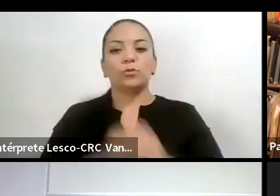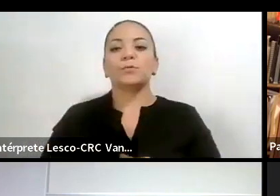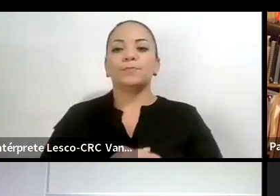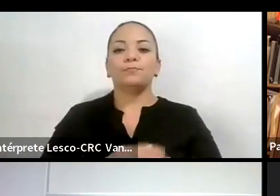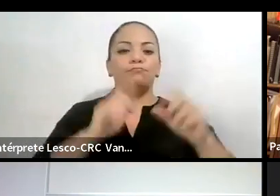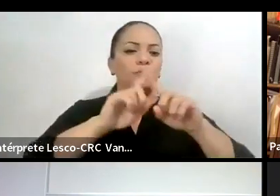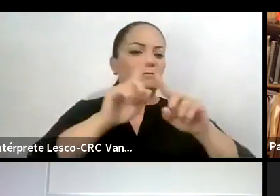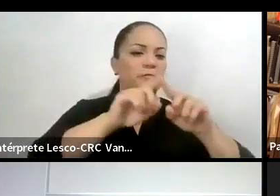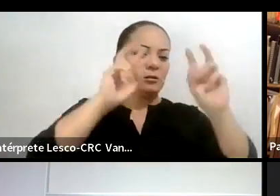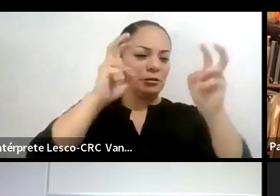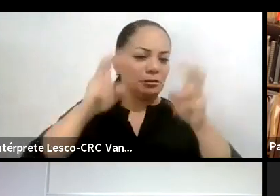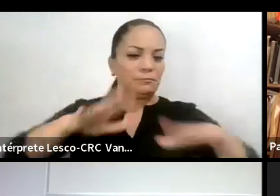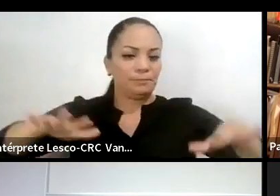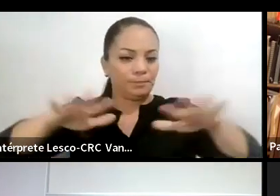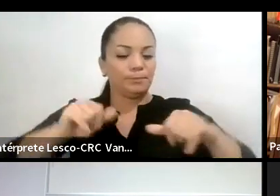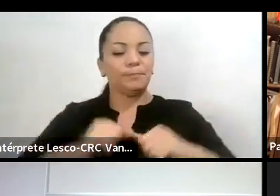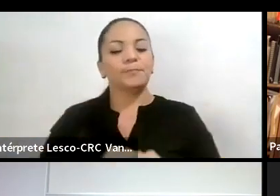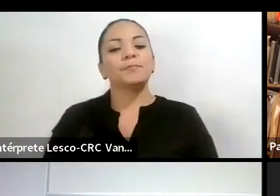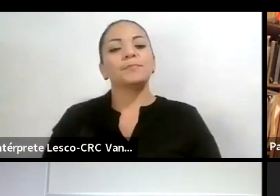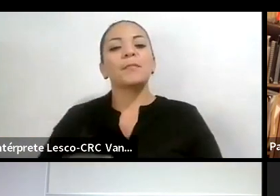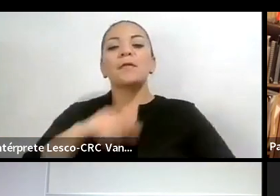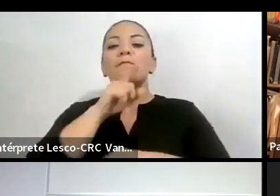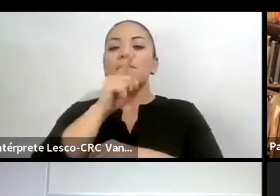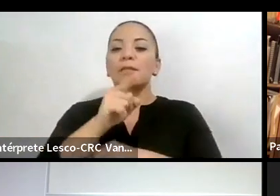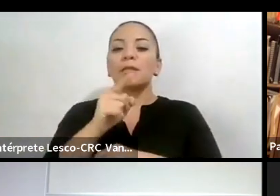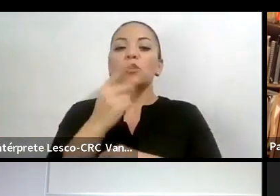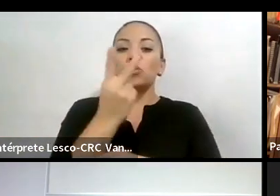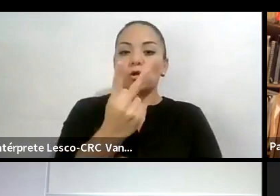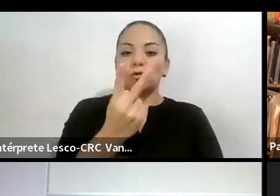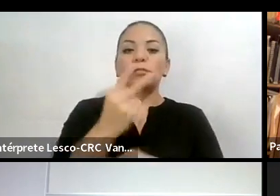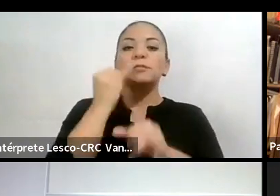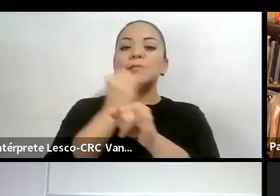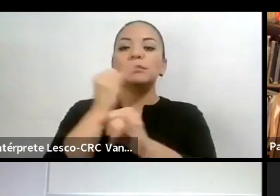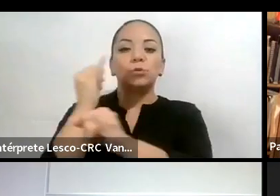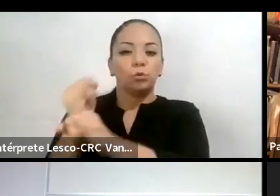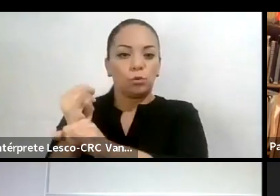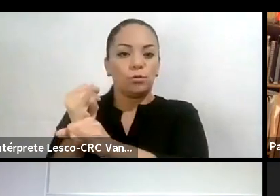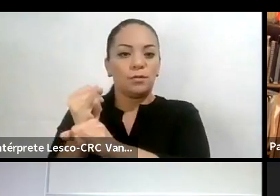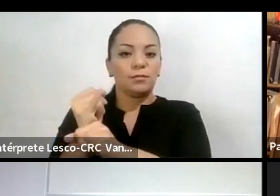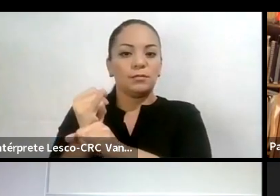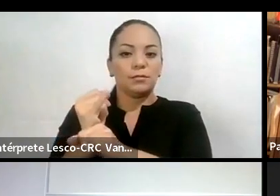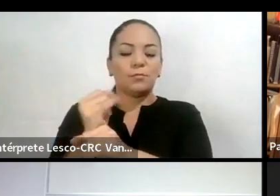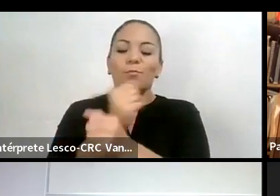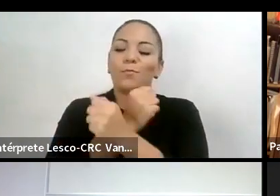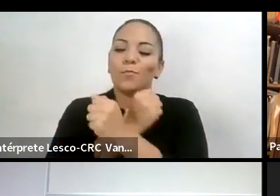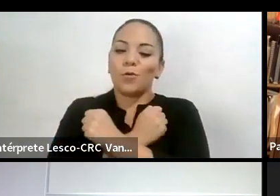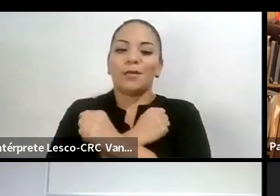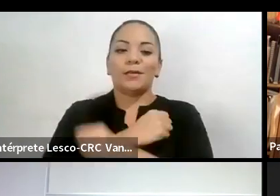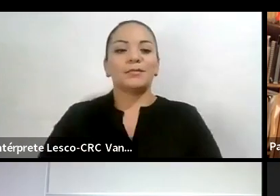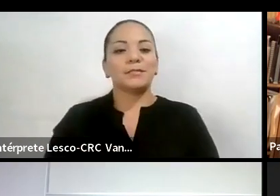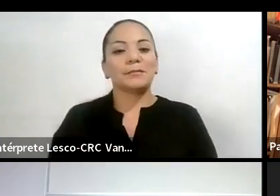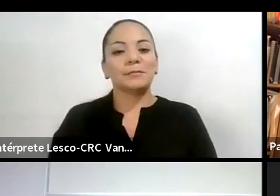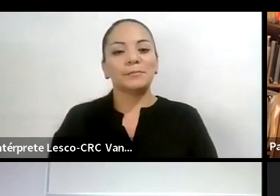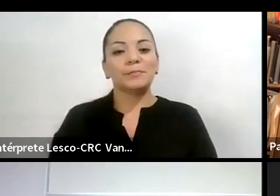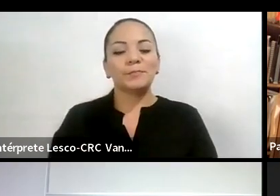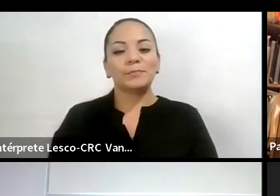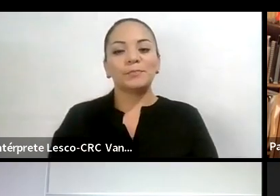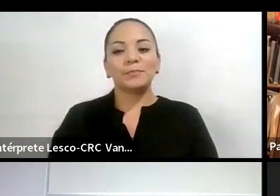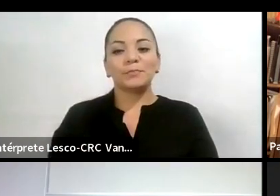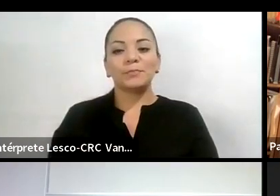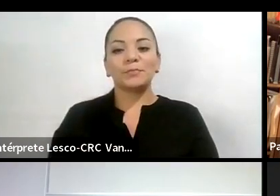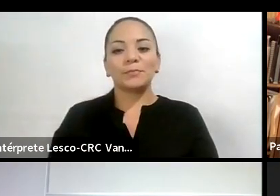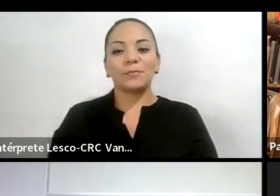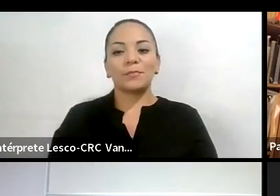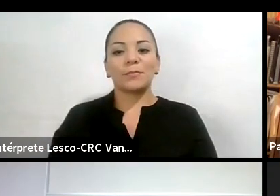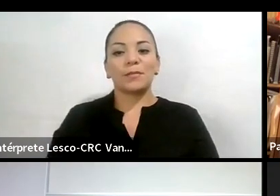ámbitos. Entonces, son dos instituciones realmente muy queridas. De parte del